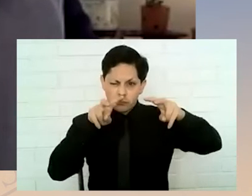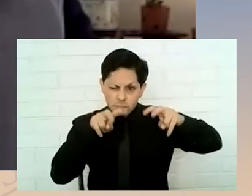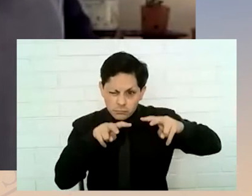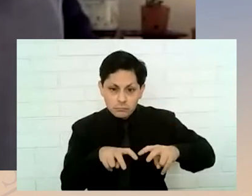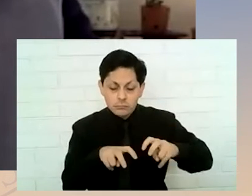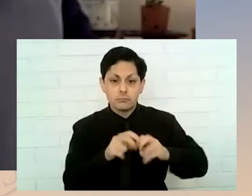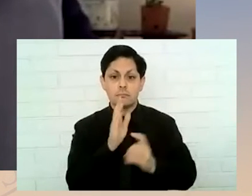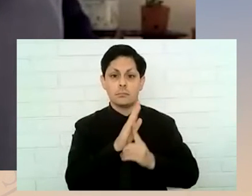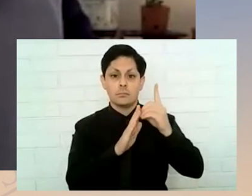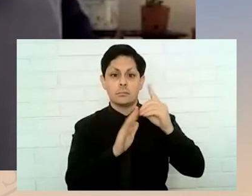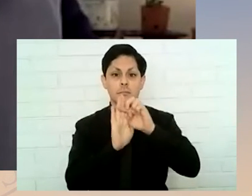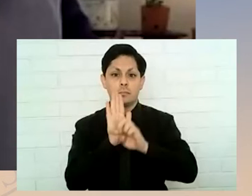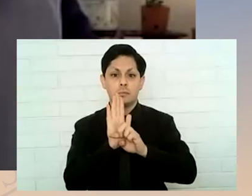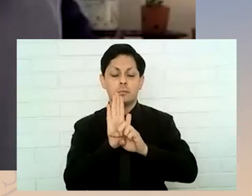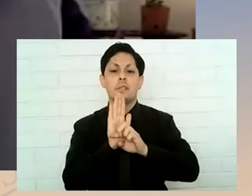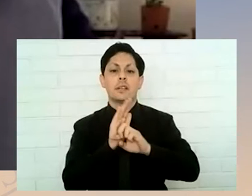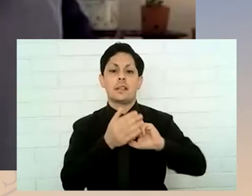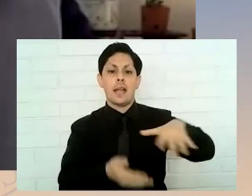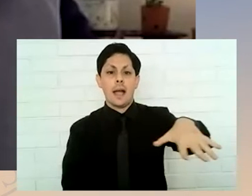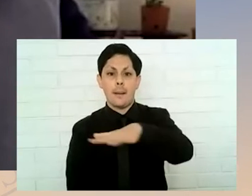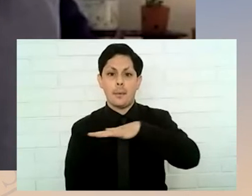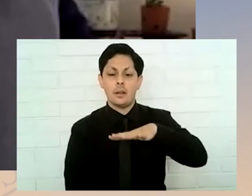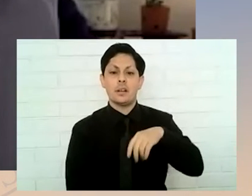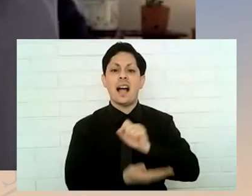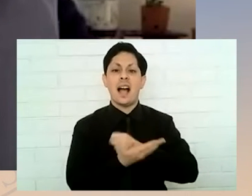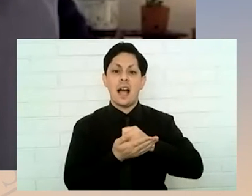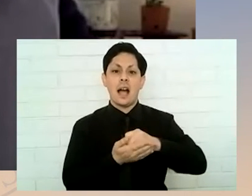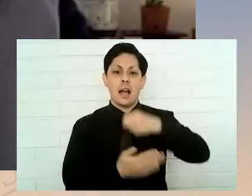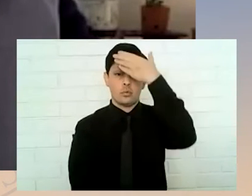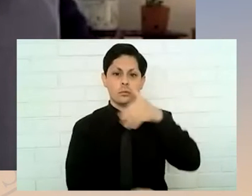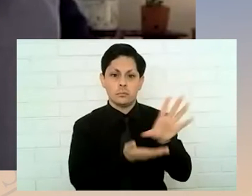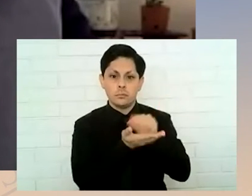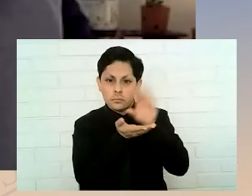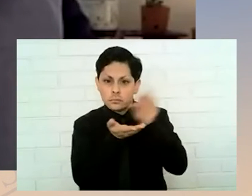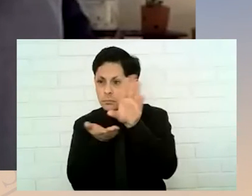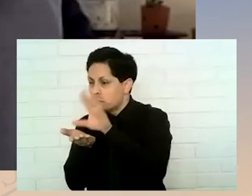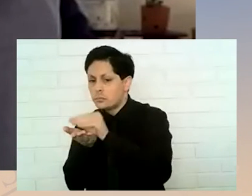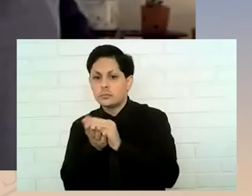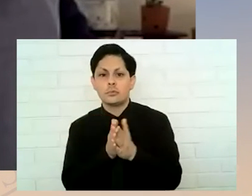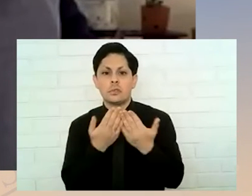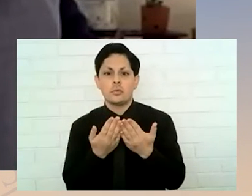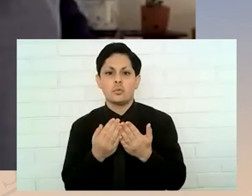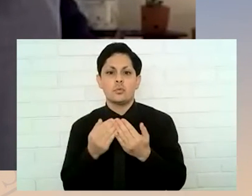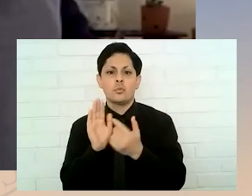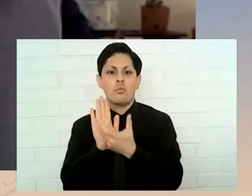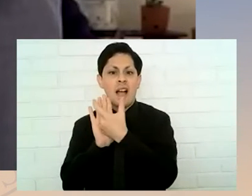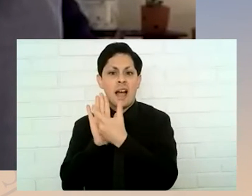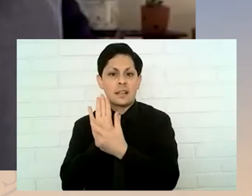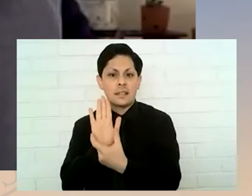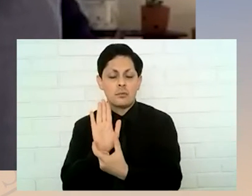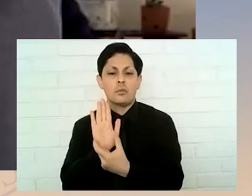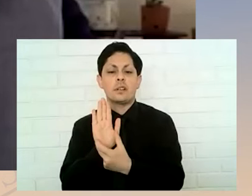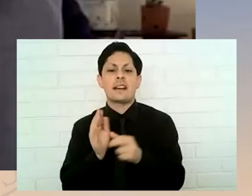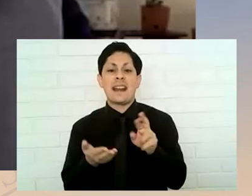proyectos desarrollados en este ámbito, autora y compiladora de libros, artículos de revista.